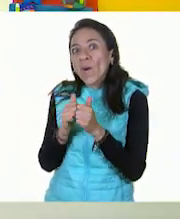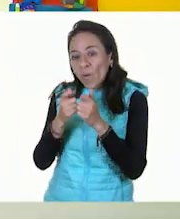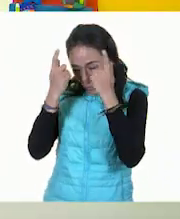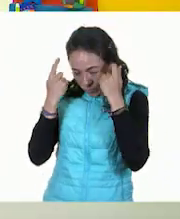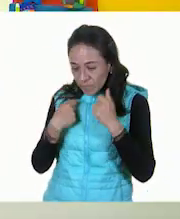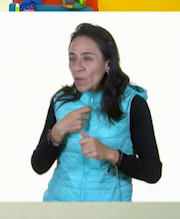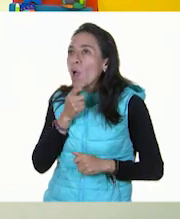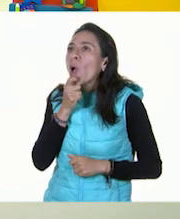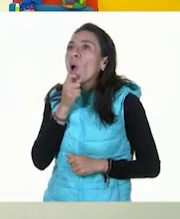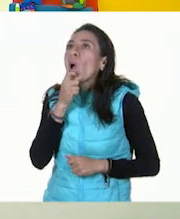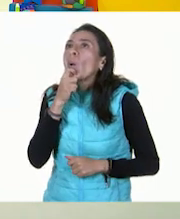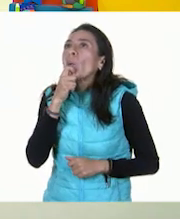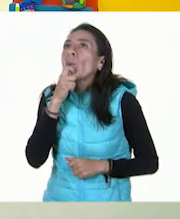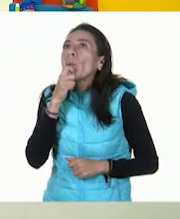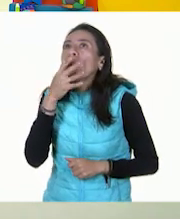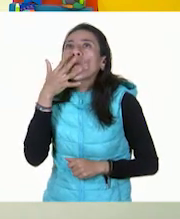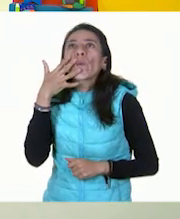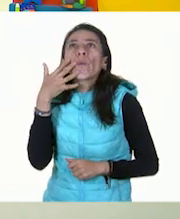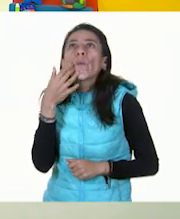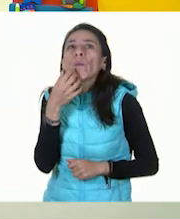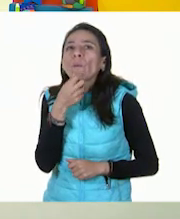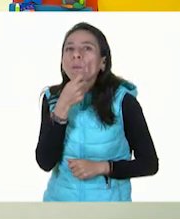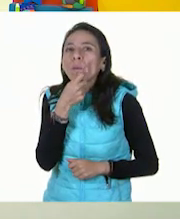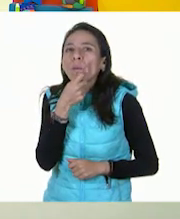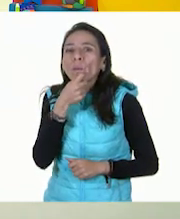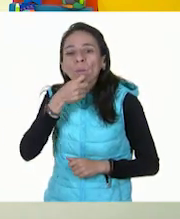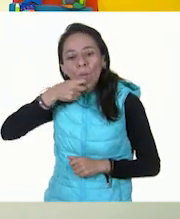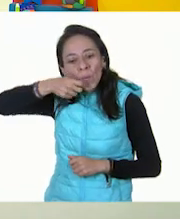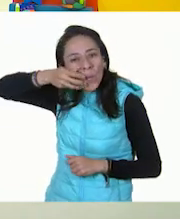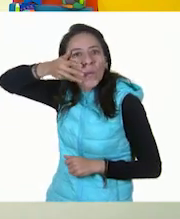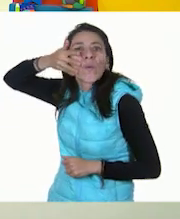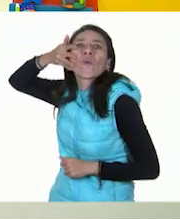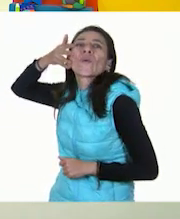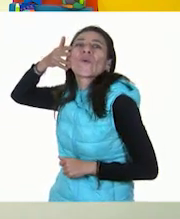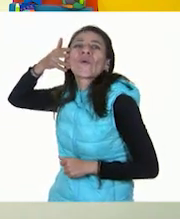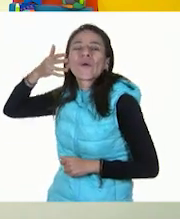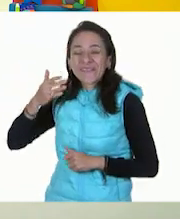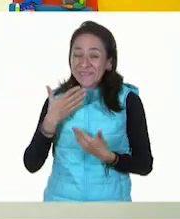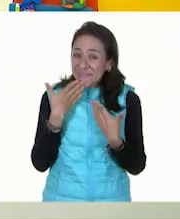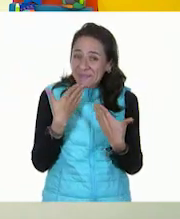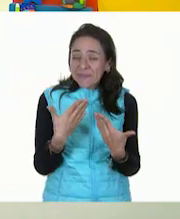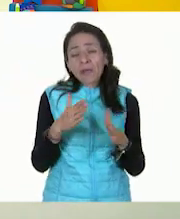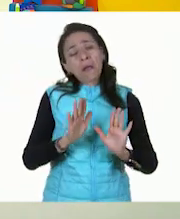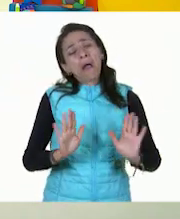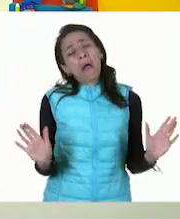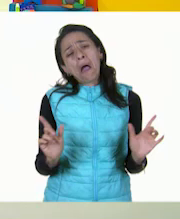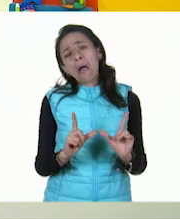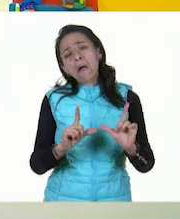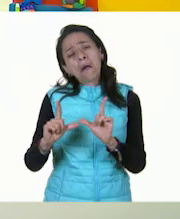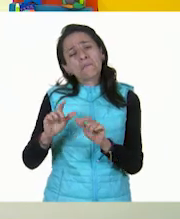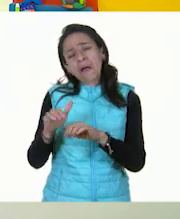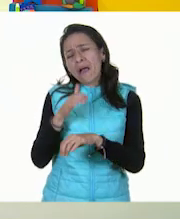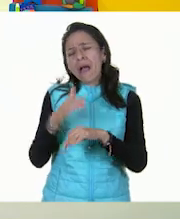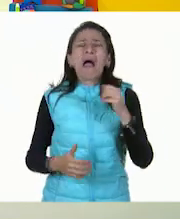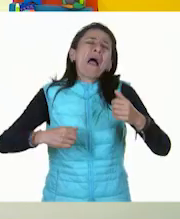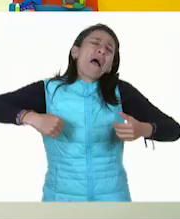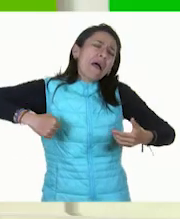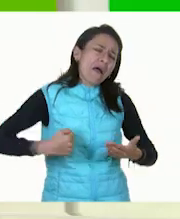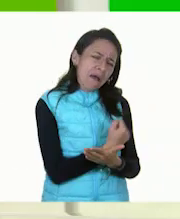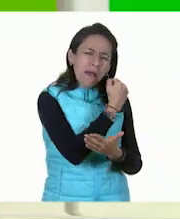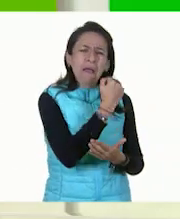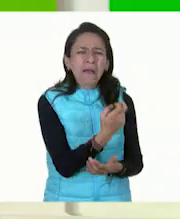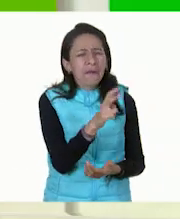¡Bravo! Muy bien, muchas gracias. Pues ya se acabaron las tarjetas de nuestra tómbola. ¡Ay, no! Está muy divertido. Me gustó mucho